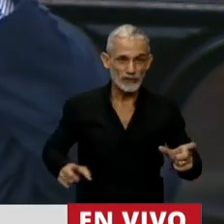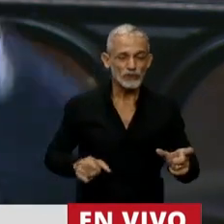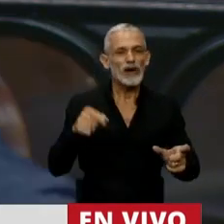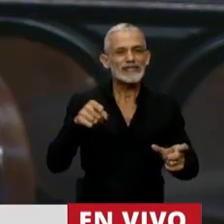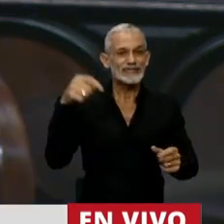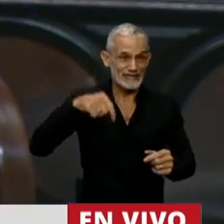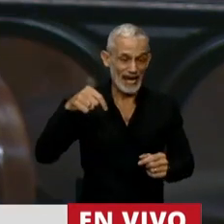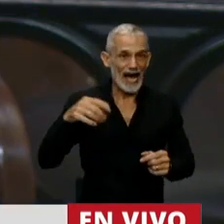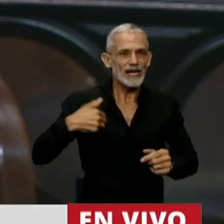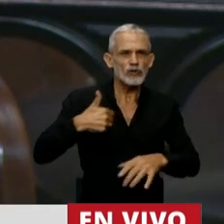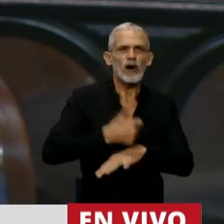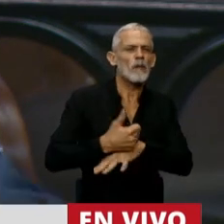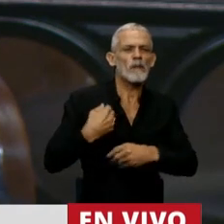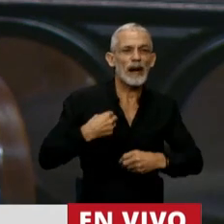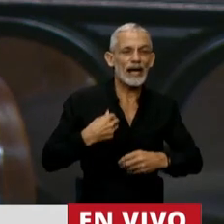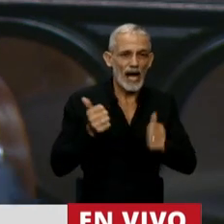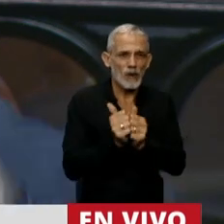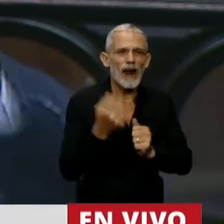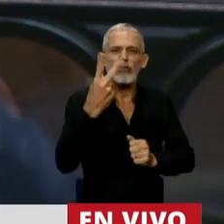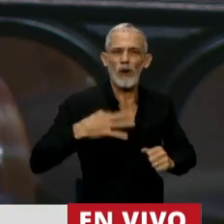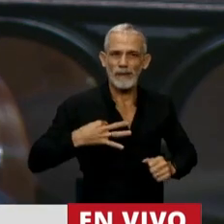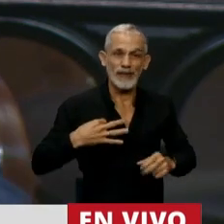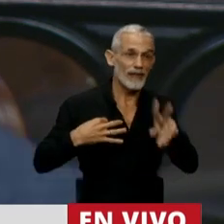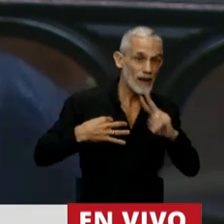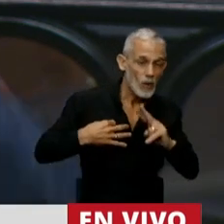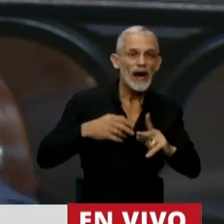y estoy para acompañar las dos vidas, la de la